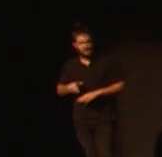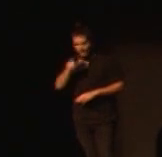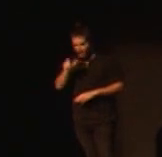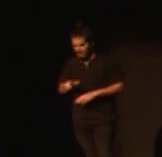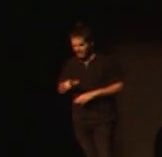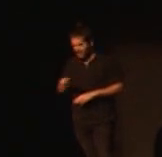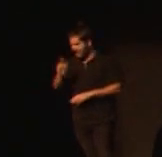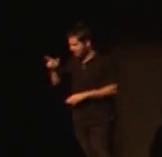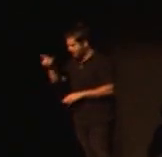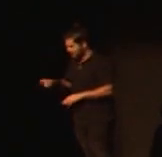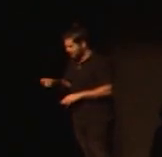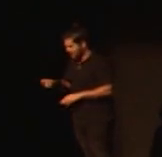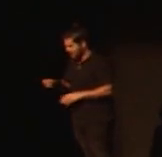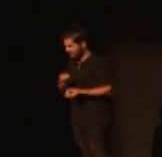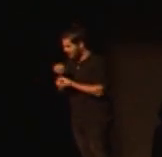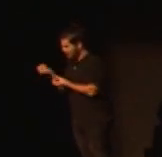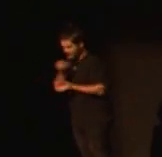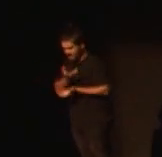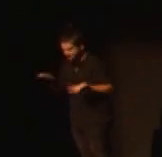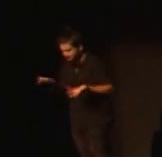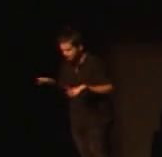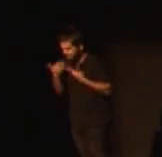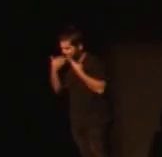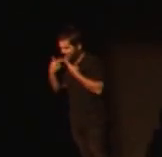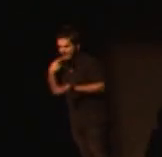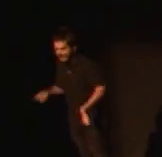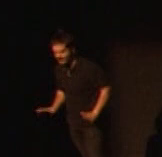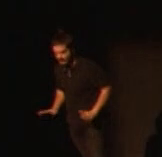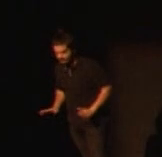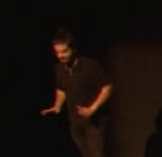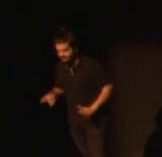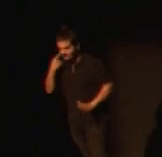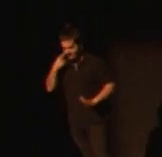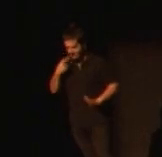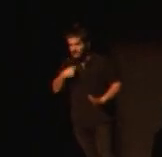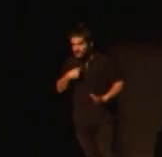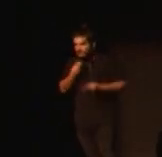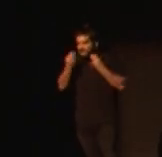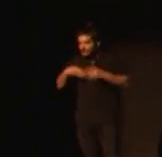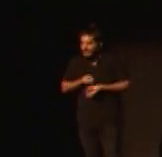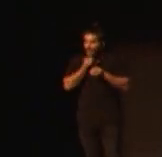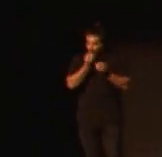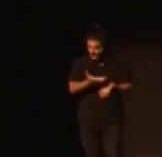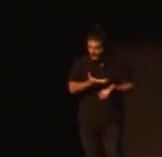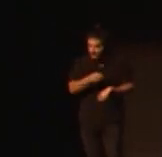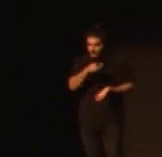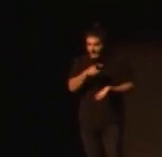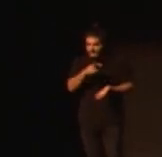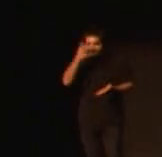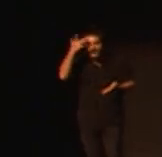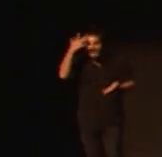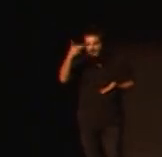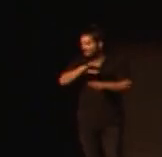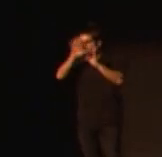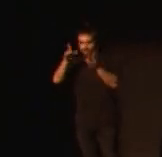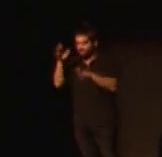pero me he perdido un poco. A ver, estamos tú y yo. ¿Sí? ¿Tú vale, y yo? Pues yo te cuento una historia. ¿Sí? Y entonces tu historia le inspira a otra persona para contar la historia a otra persona, que le inspira a otra